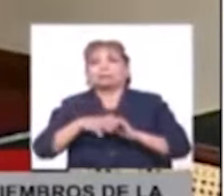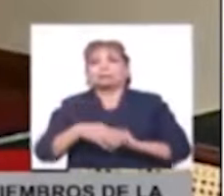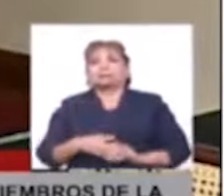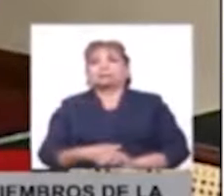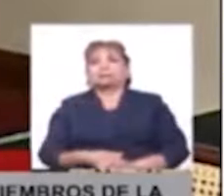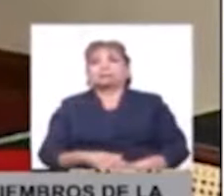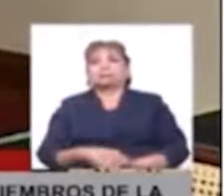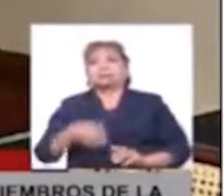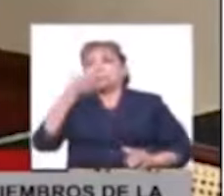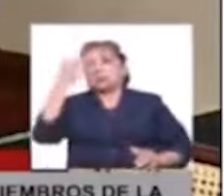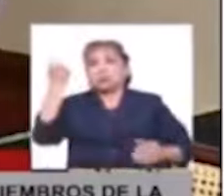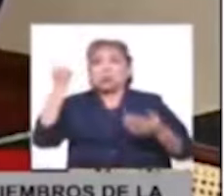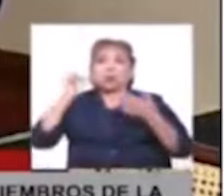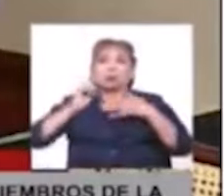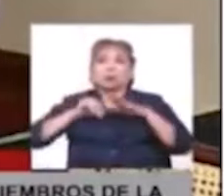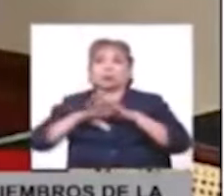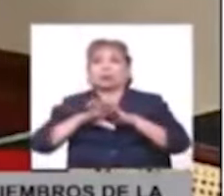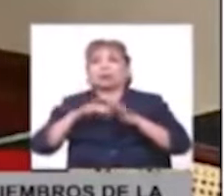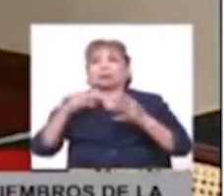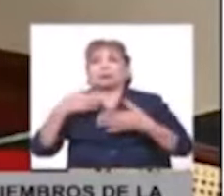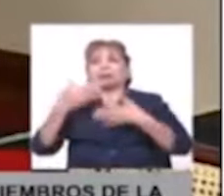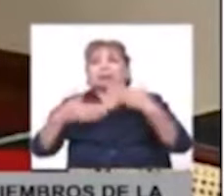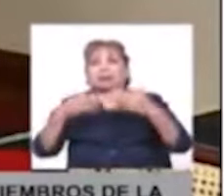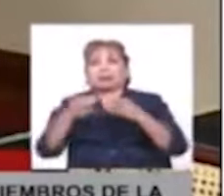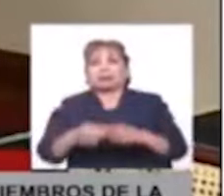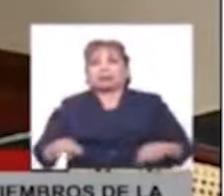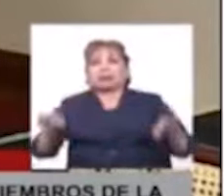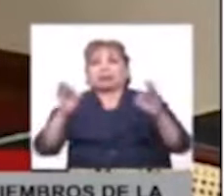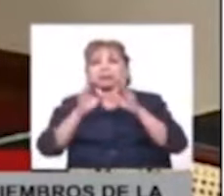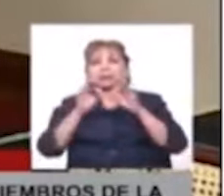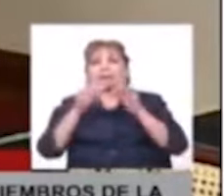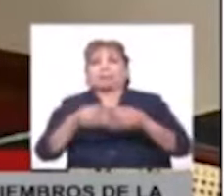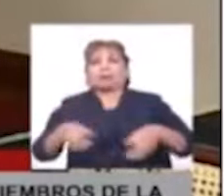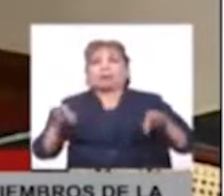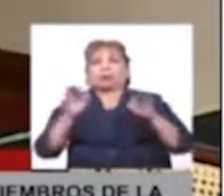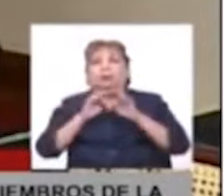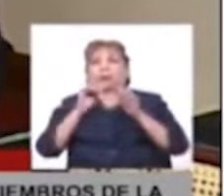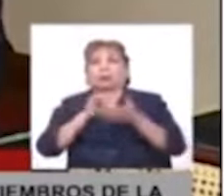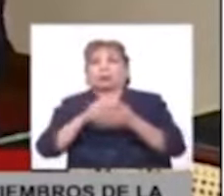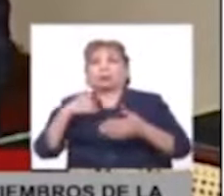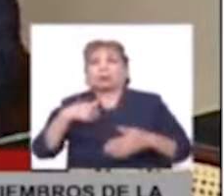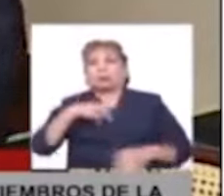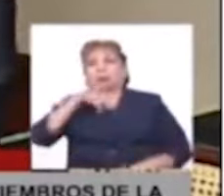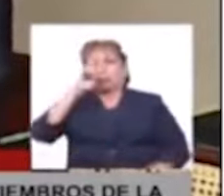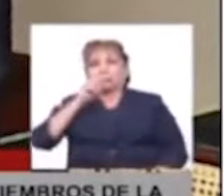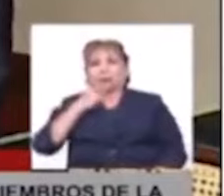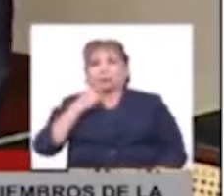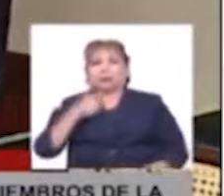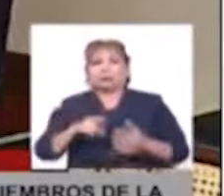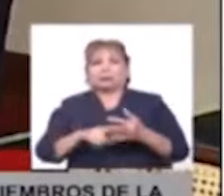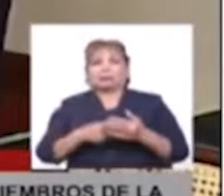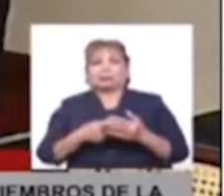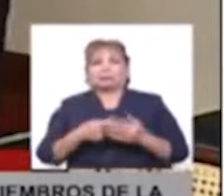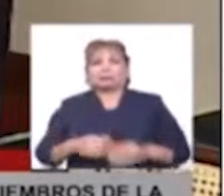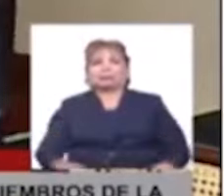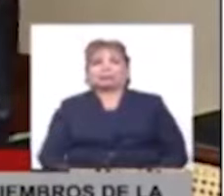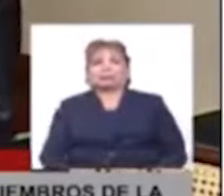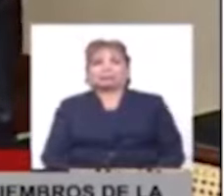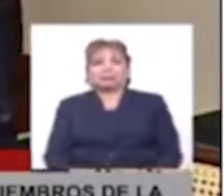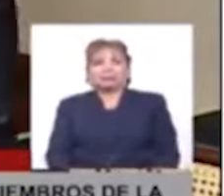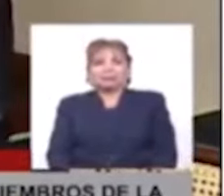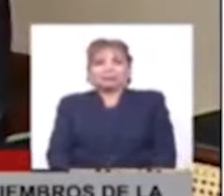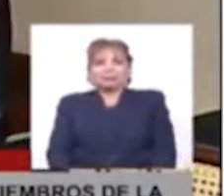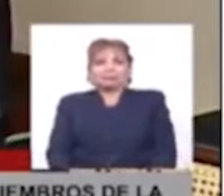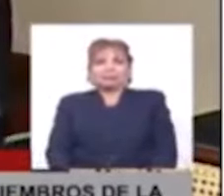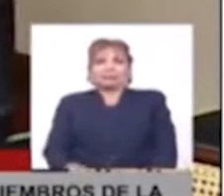línea, quien ingresa a la Junta Nacional de Justicia, y es el señor Tomber. Estos son los hechos. ¿Qué cosa es lo que va a decir